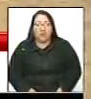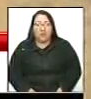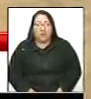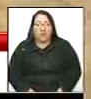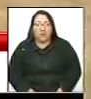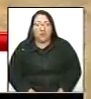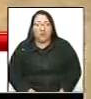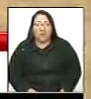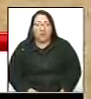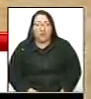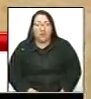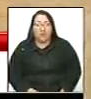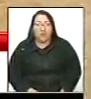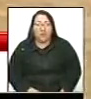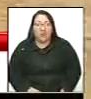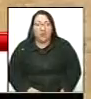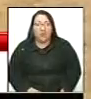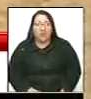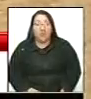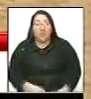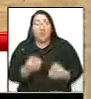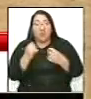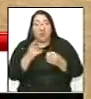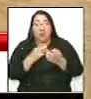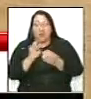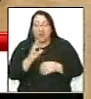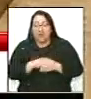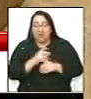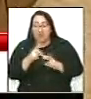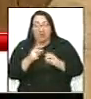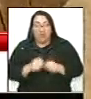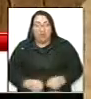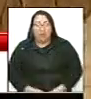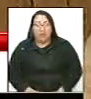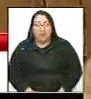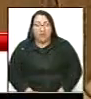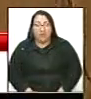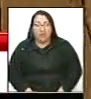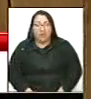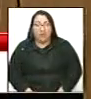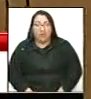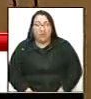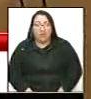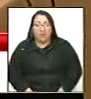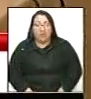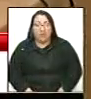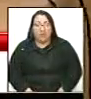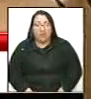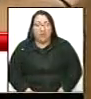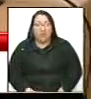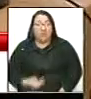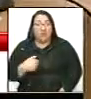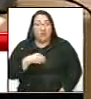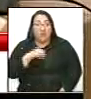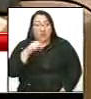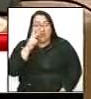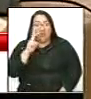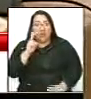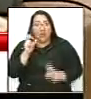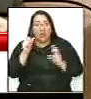el informe de calificación o los informes de calificación sobre el particular, entre los que estamos viendo en la agenda del día de